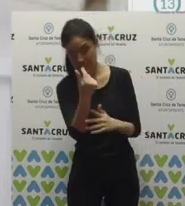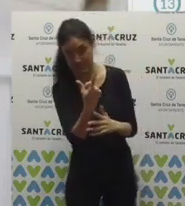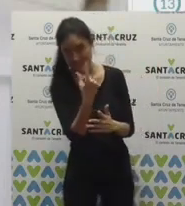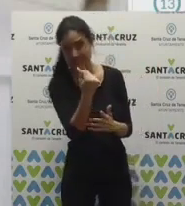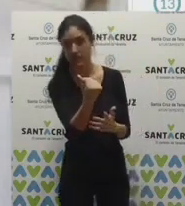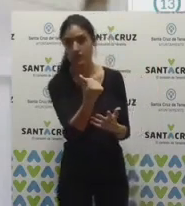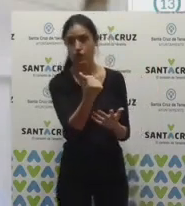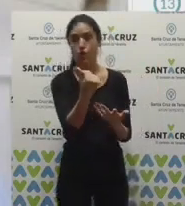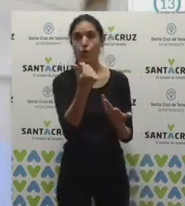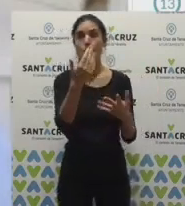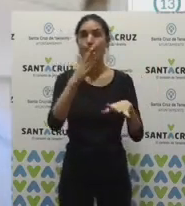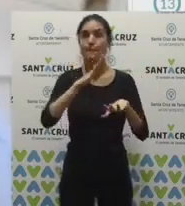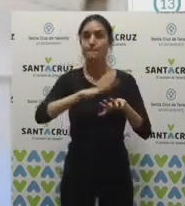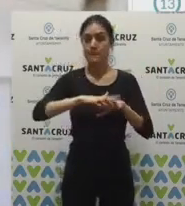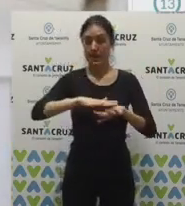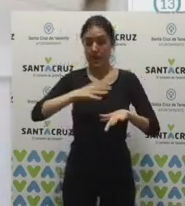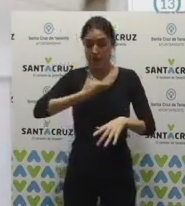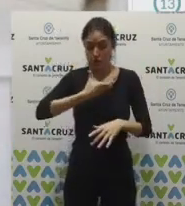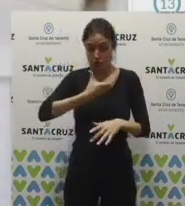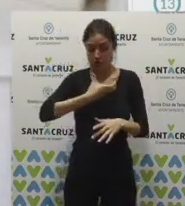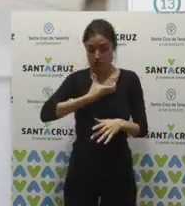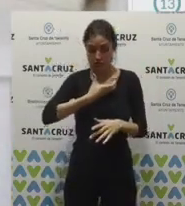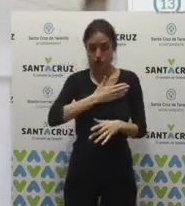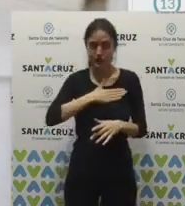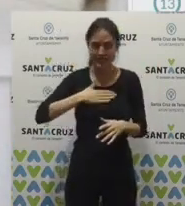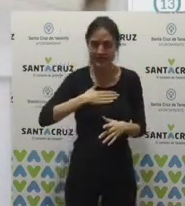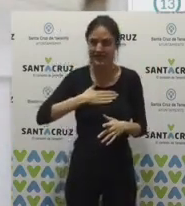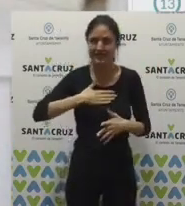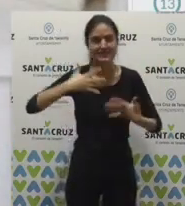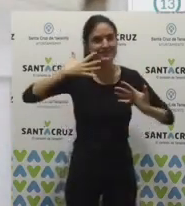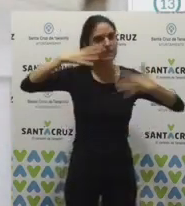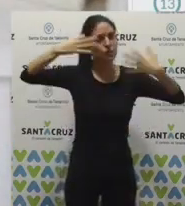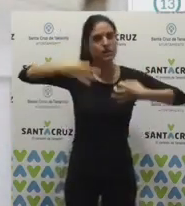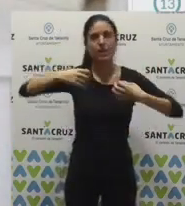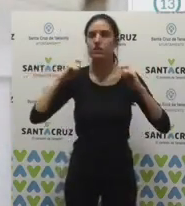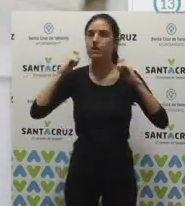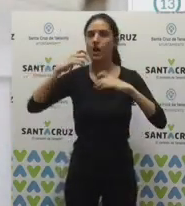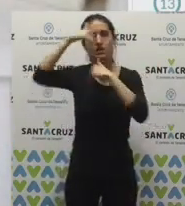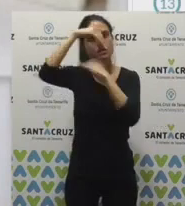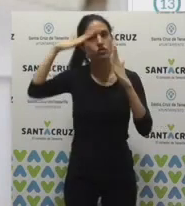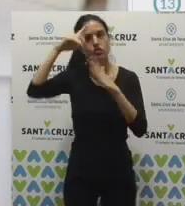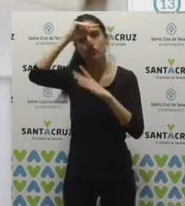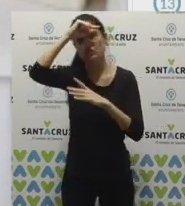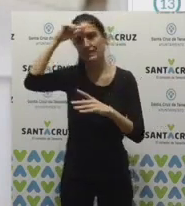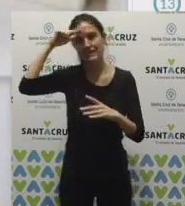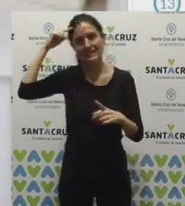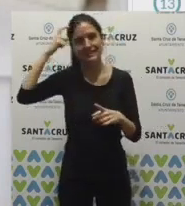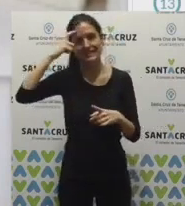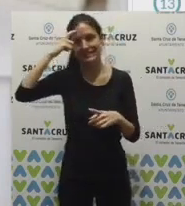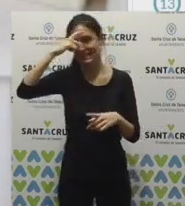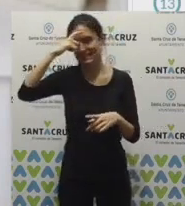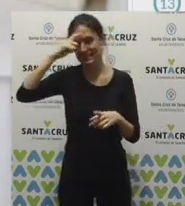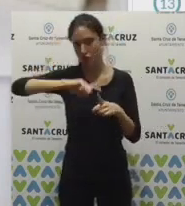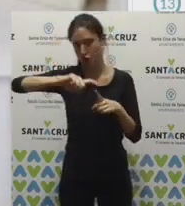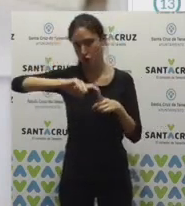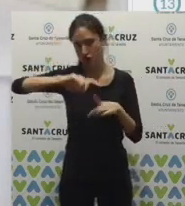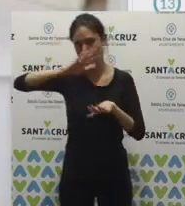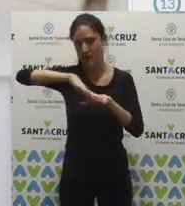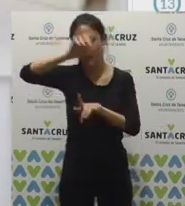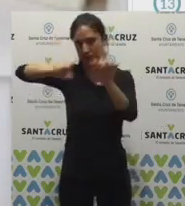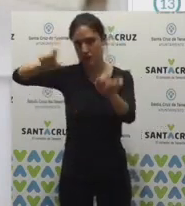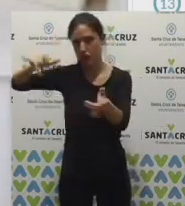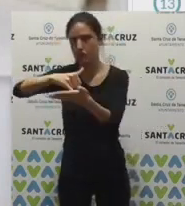garantizar desde el ámbito municipal de atención psicológica de los servicios de las personas más vulnerables doña